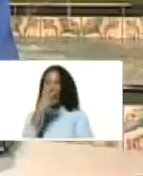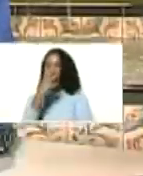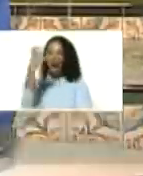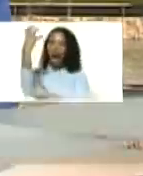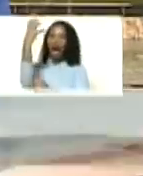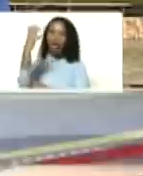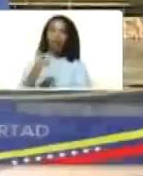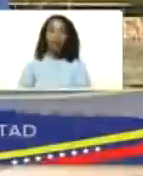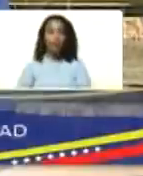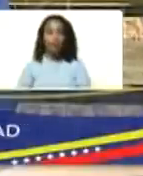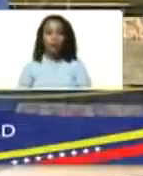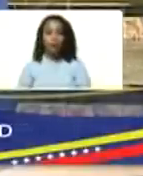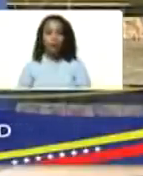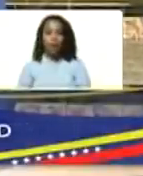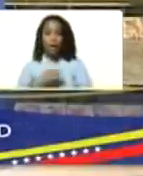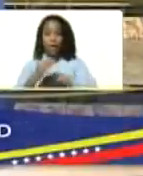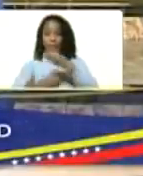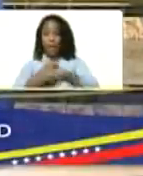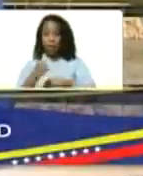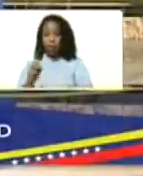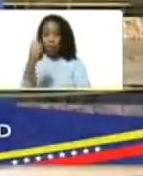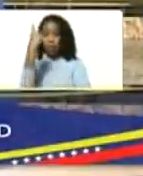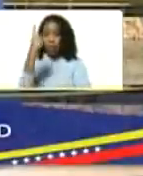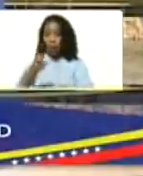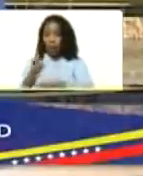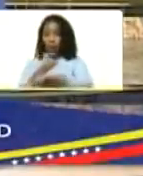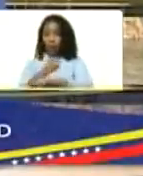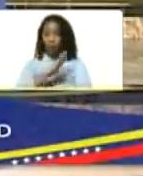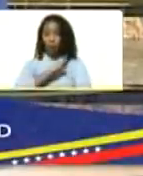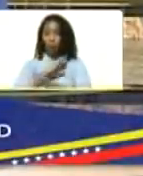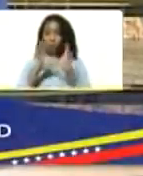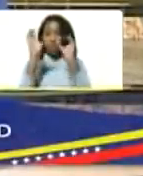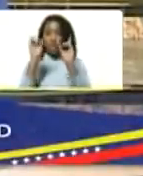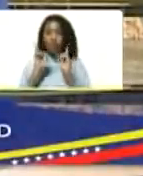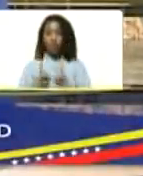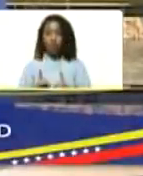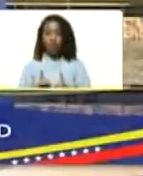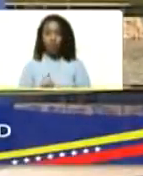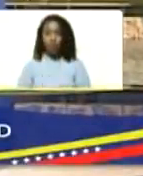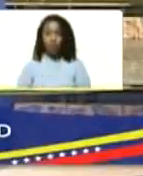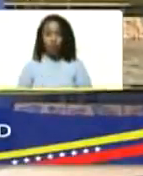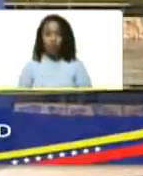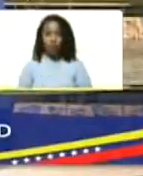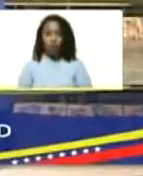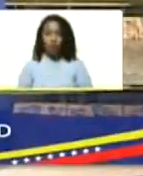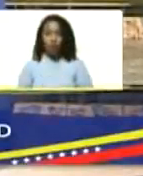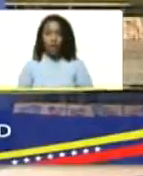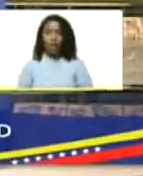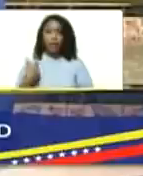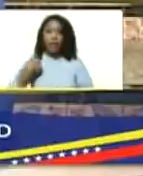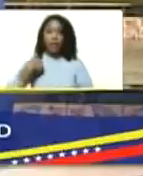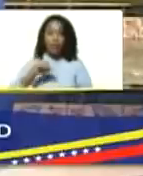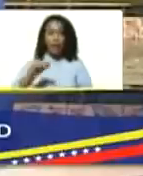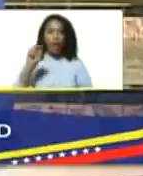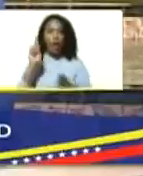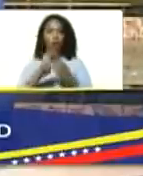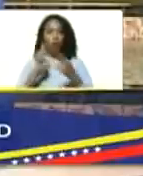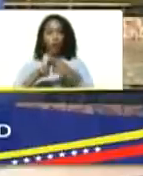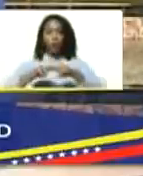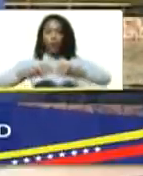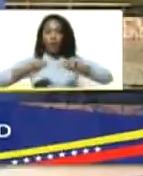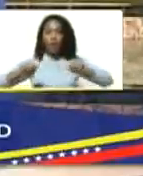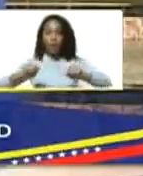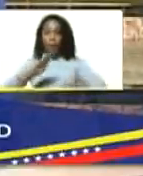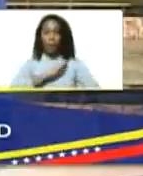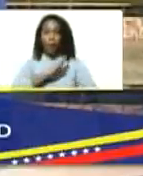y se constituyó el primer gobierno autónomo que se tenga conocimiento en tierras